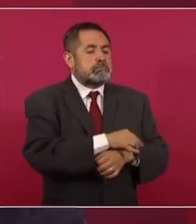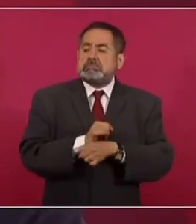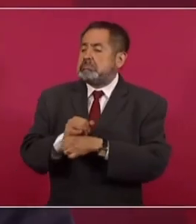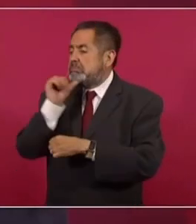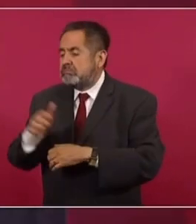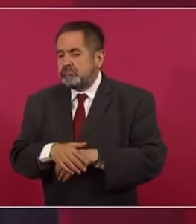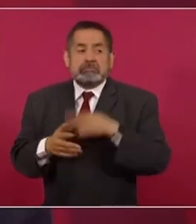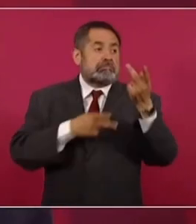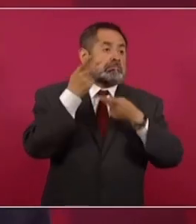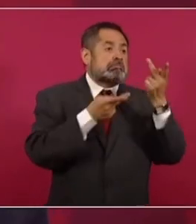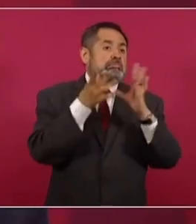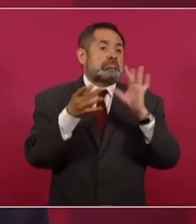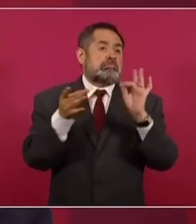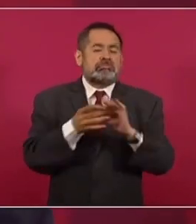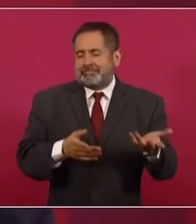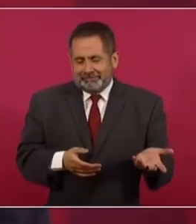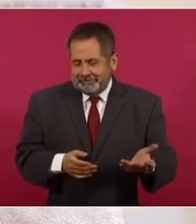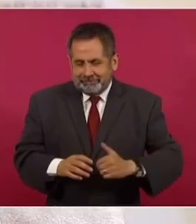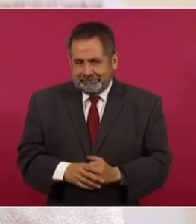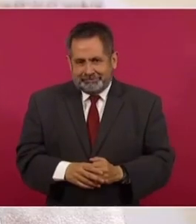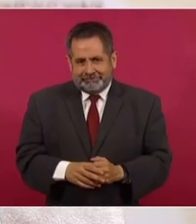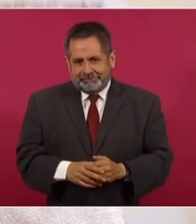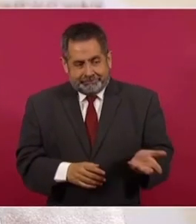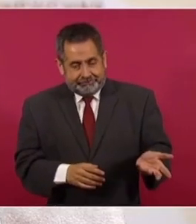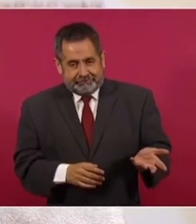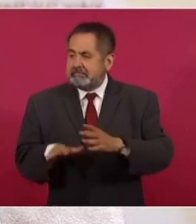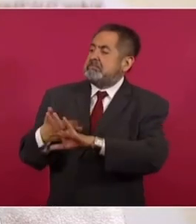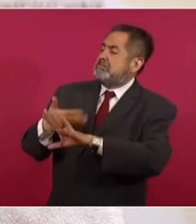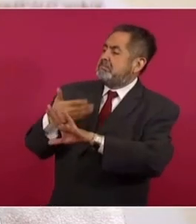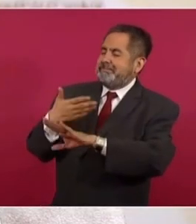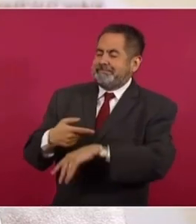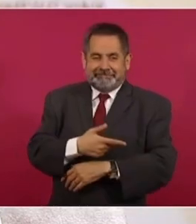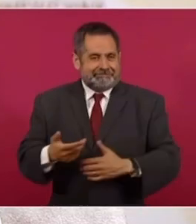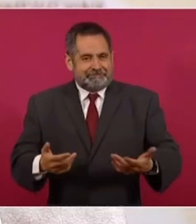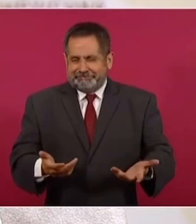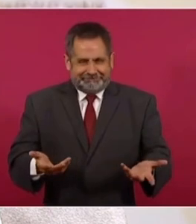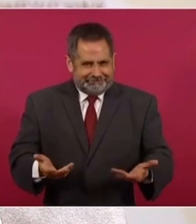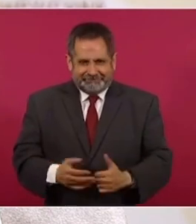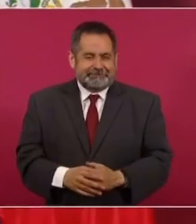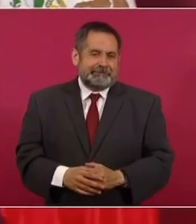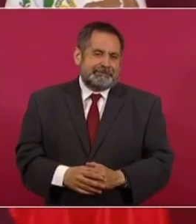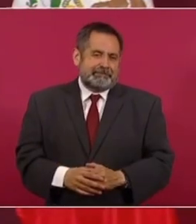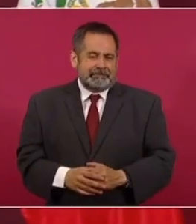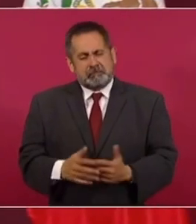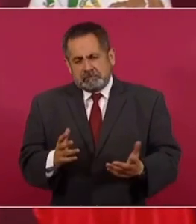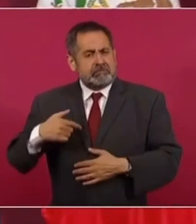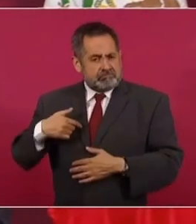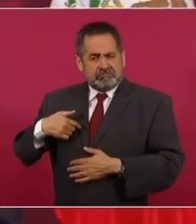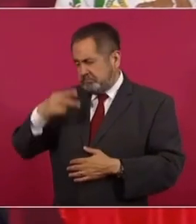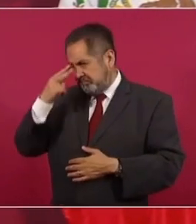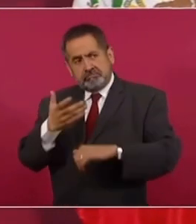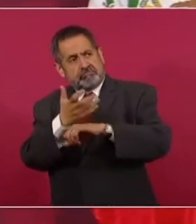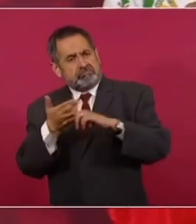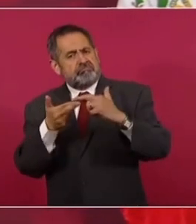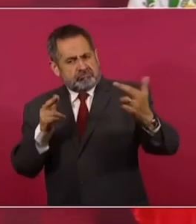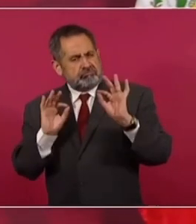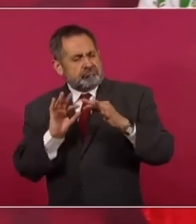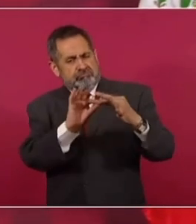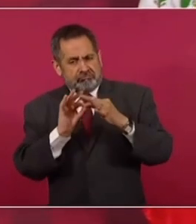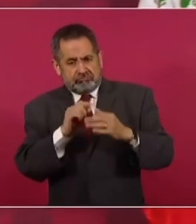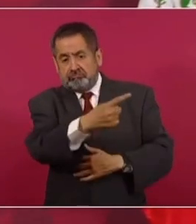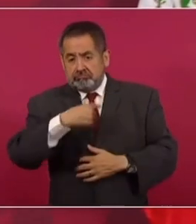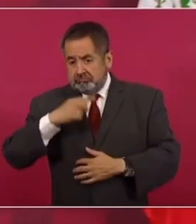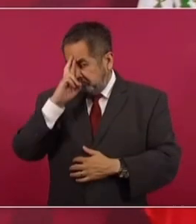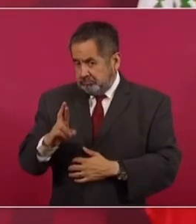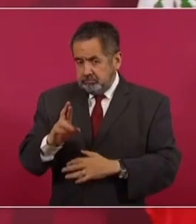o sea, nada más atacan. Entonces, es buena la relación, pero con respeto. Ya no es el